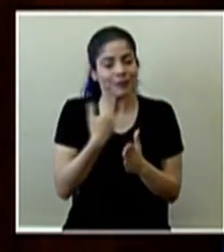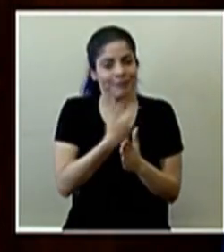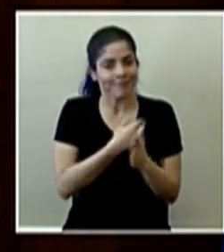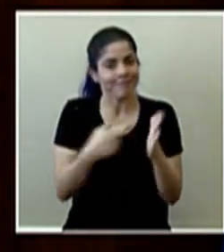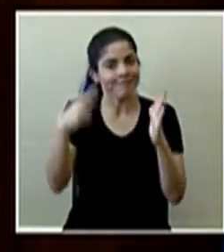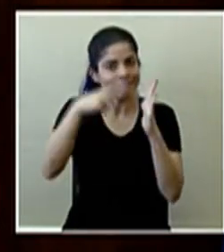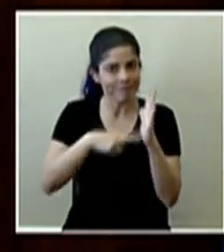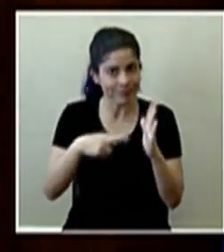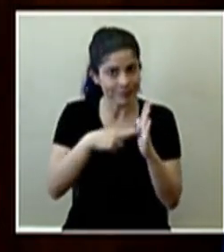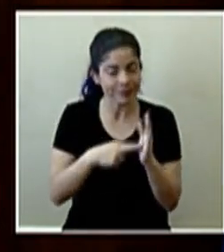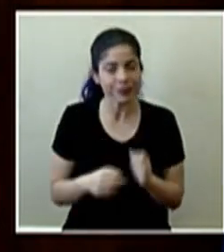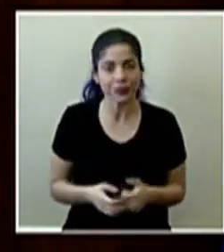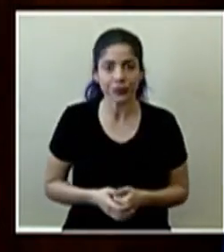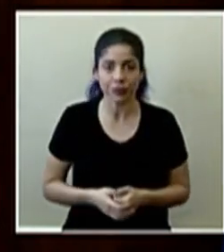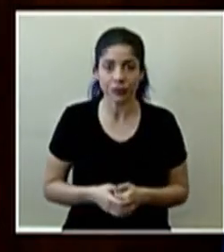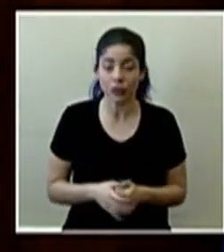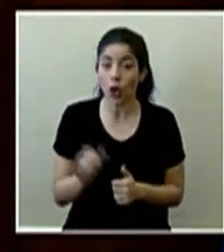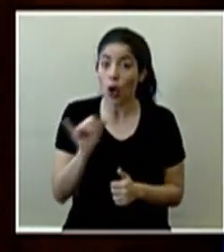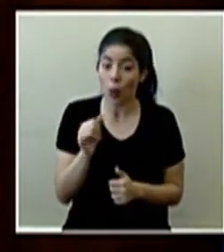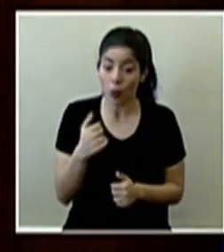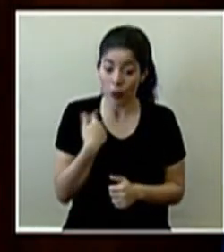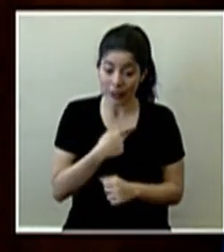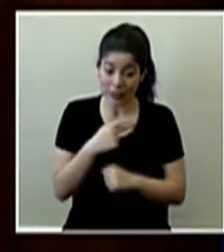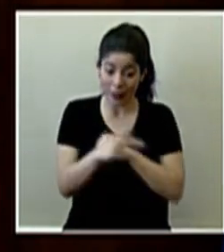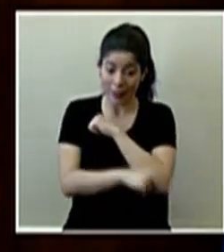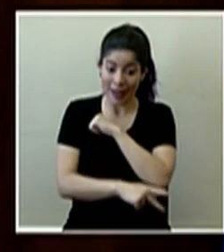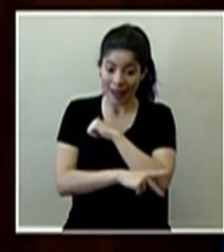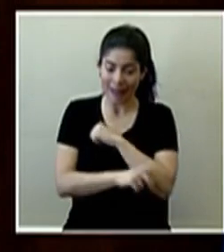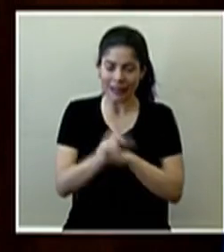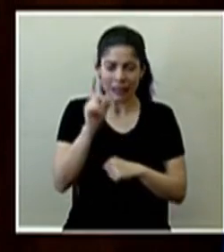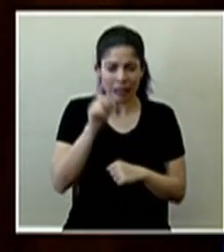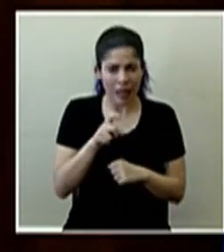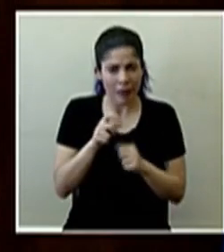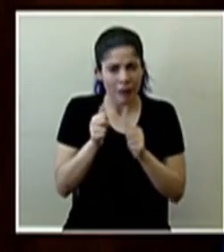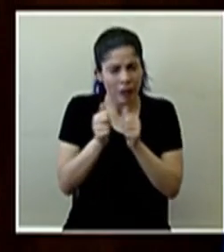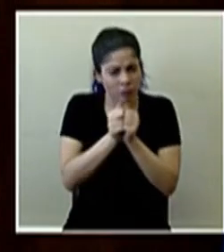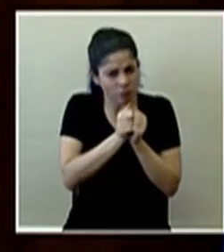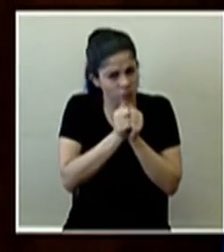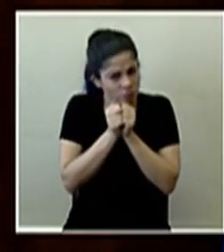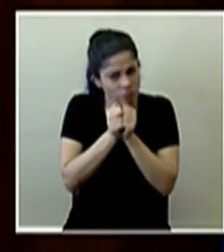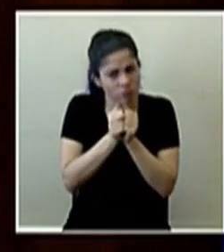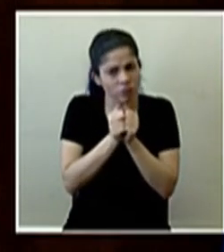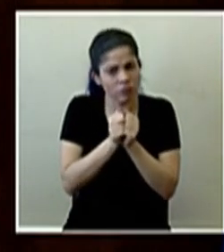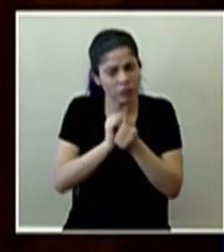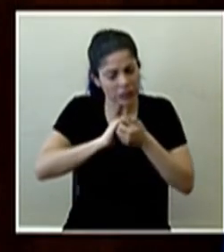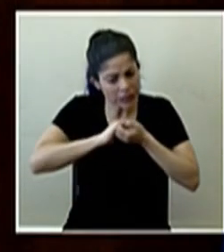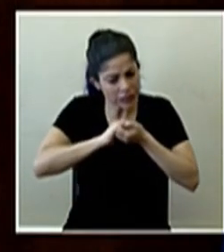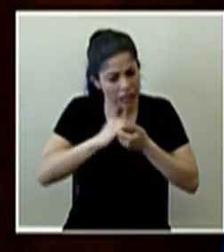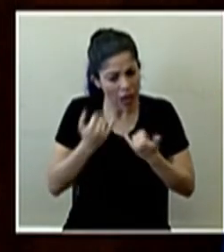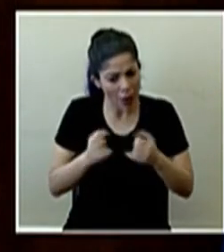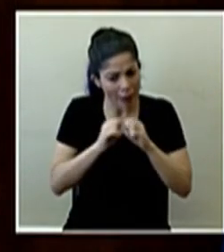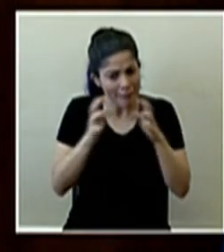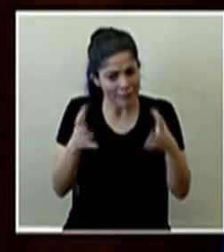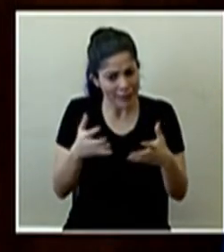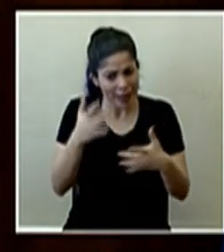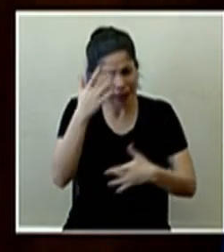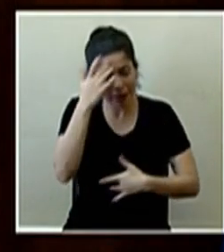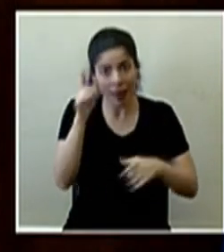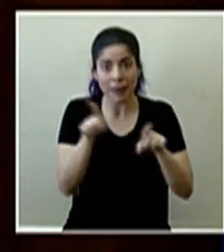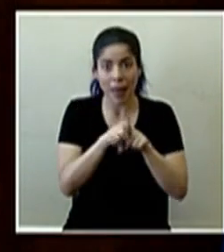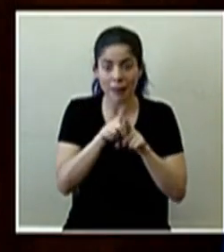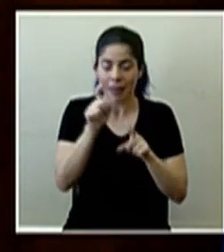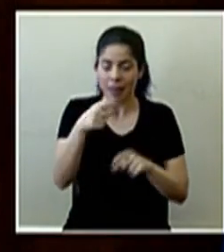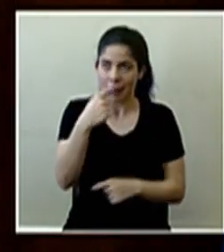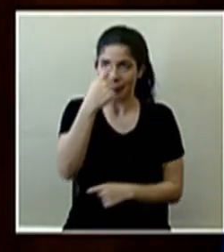reiteramos que como país tenemos que estar muy unidos en esta pandemia, pero también tenemos que mentalizarnos de